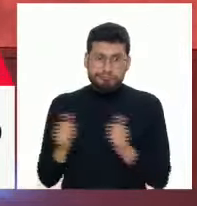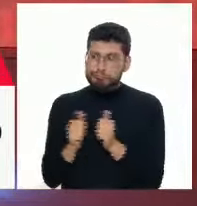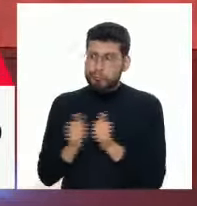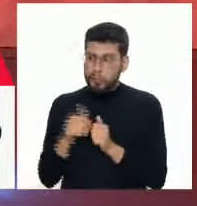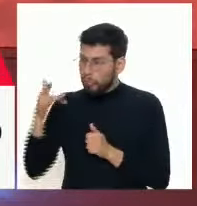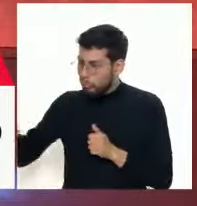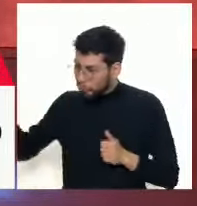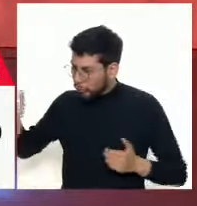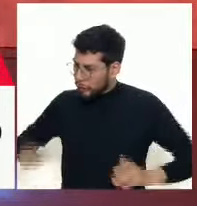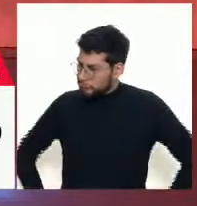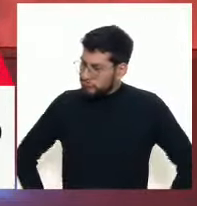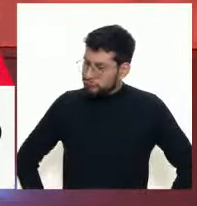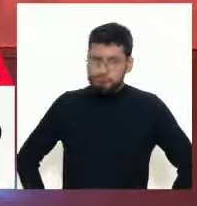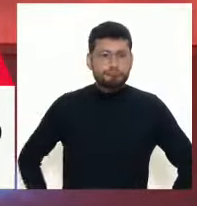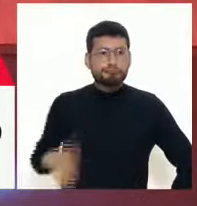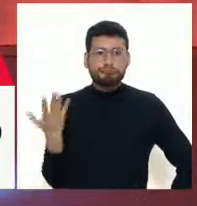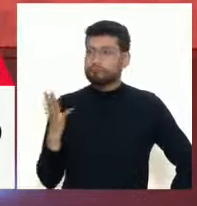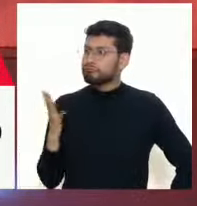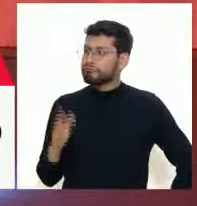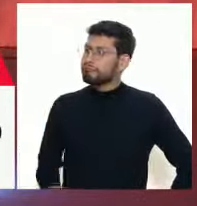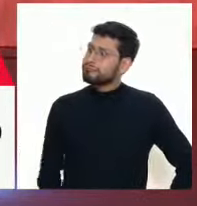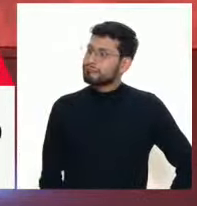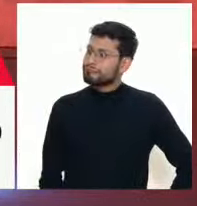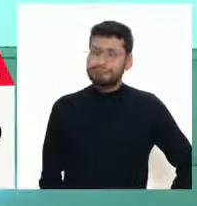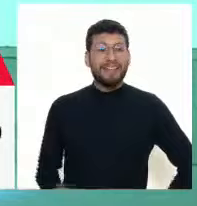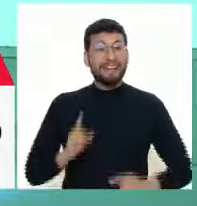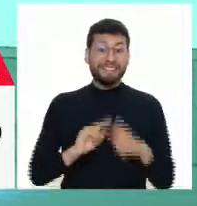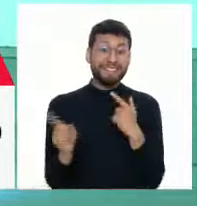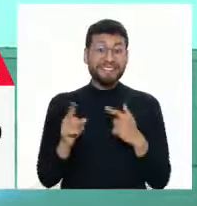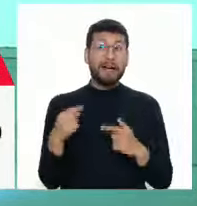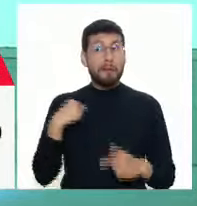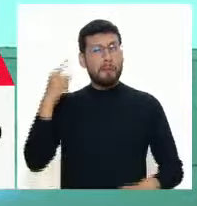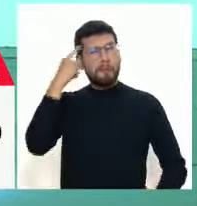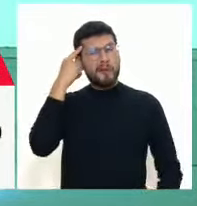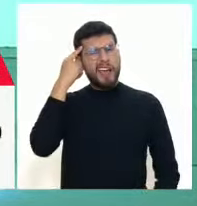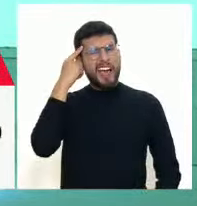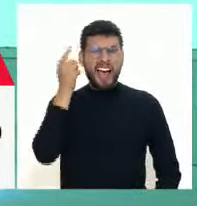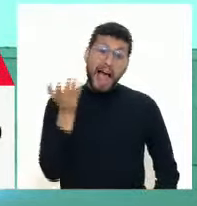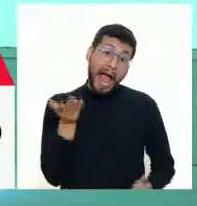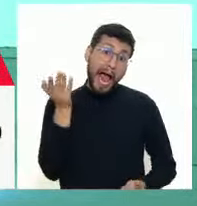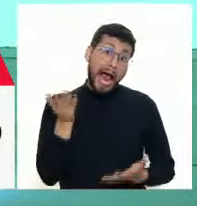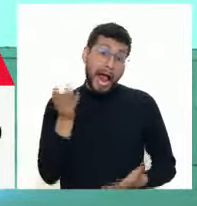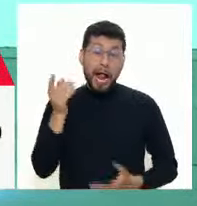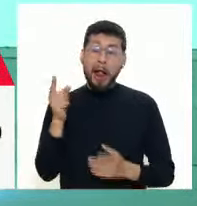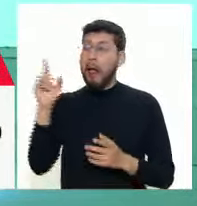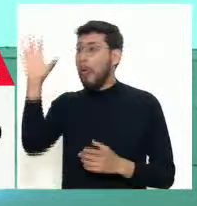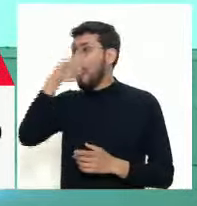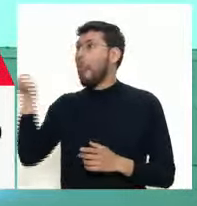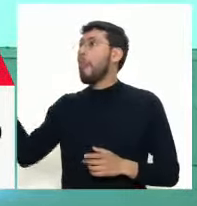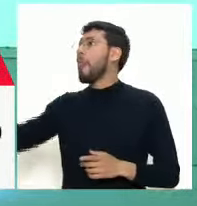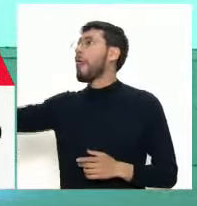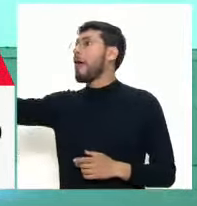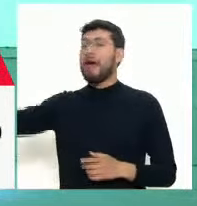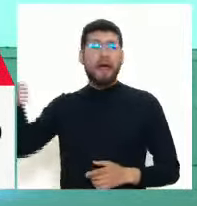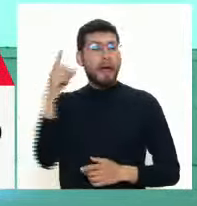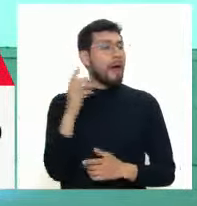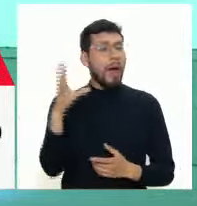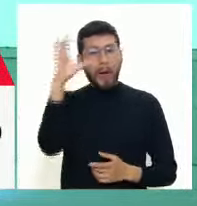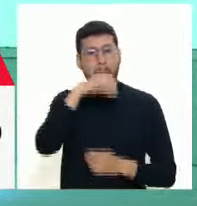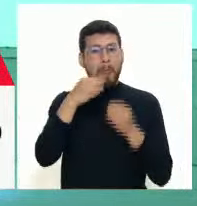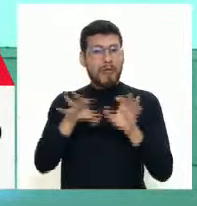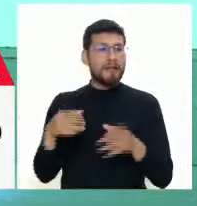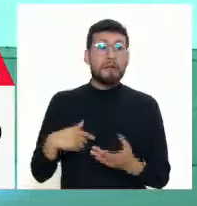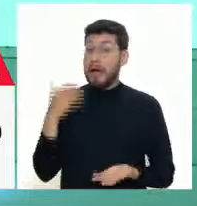programa y no está. Pero yo quiero pensar de que se perdió y que no encuentra lugar,